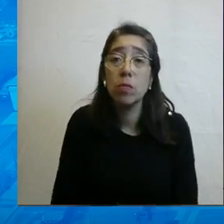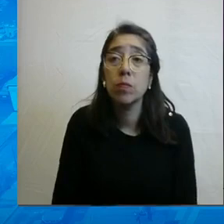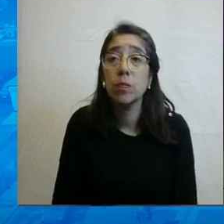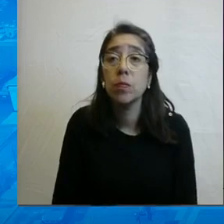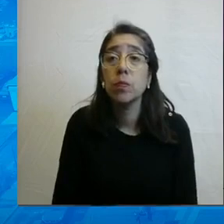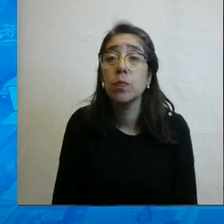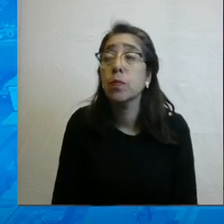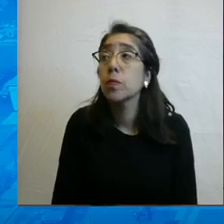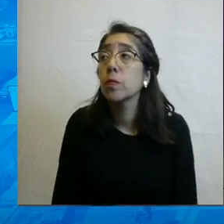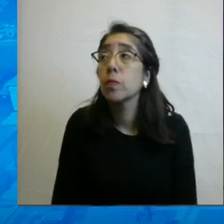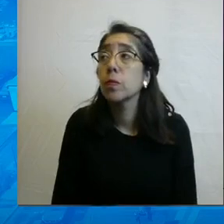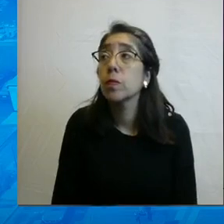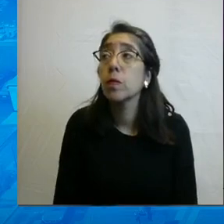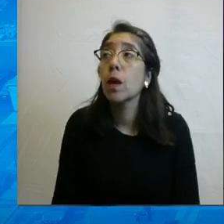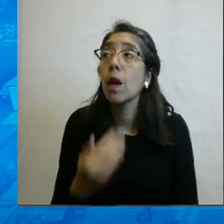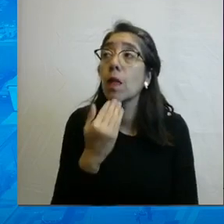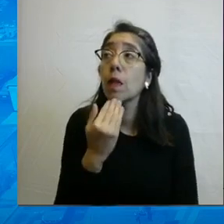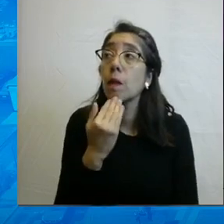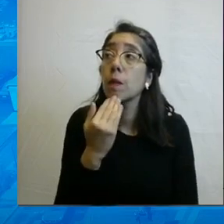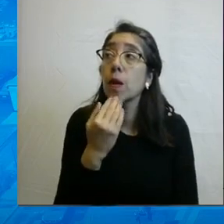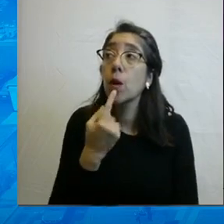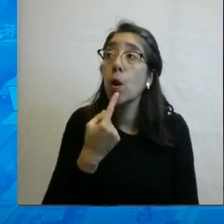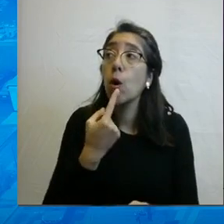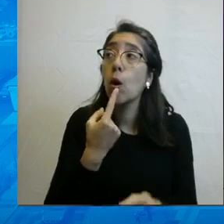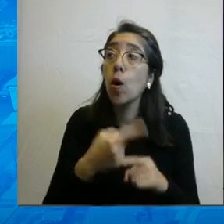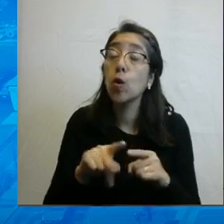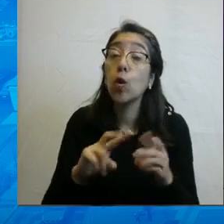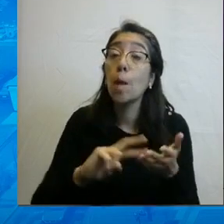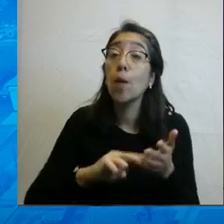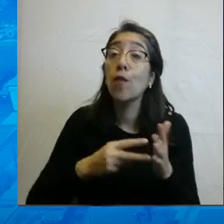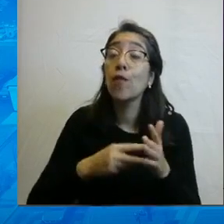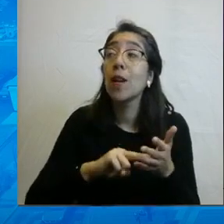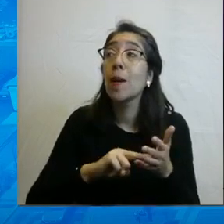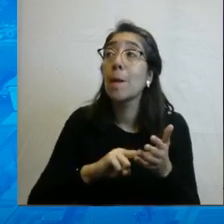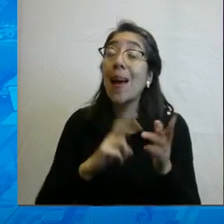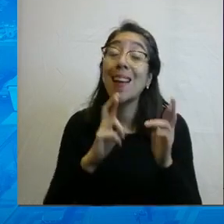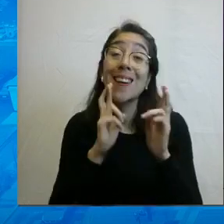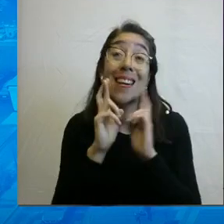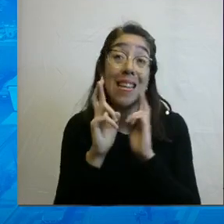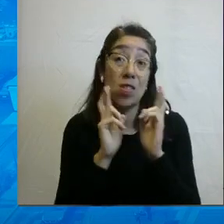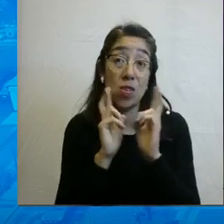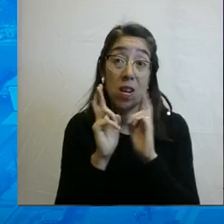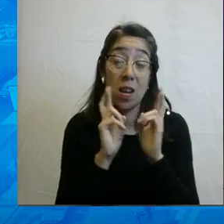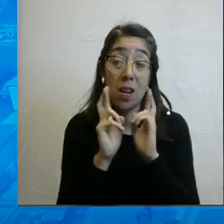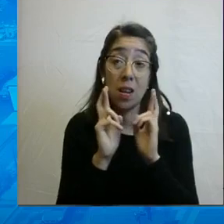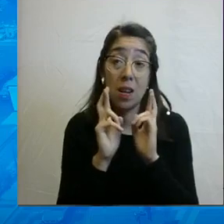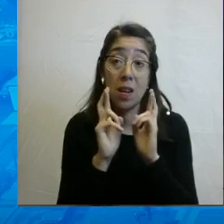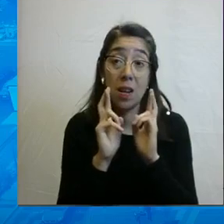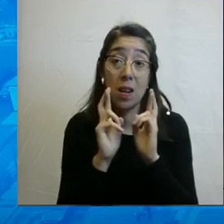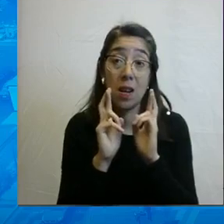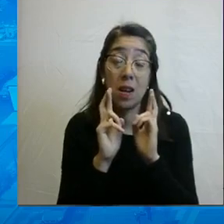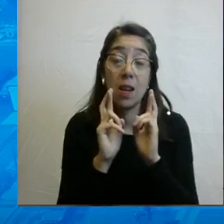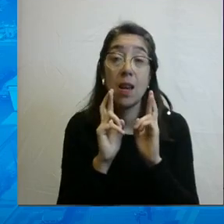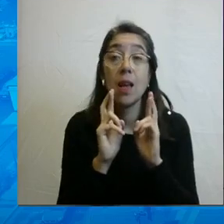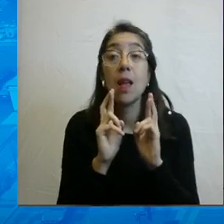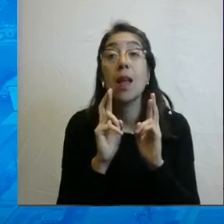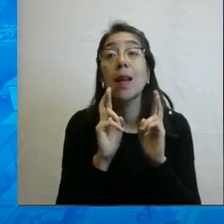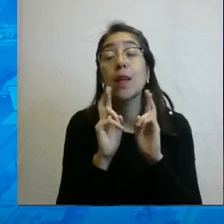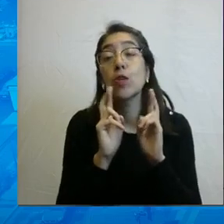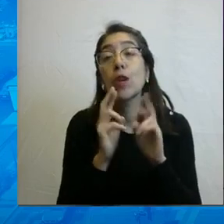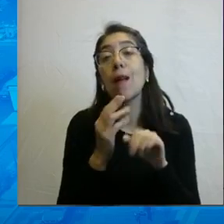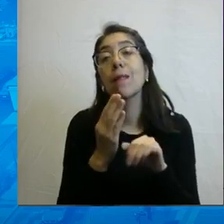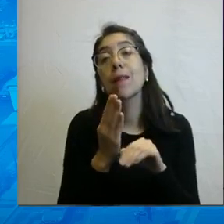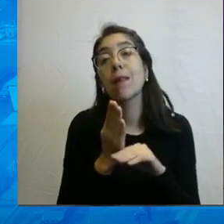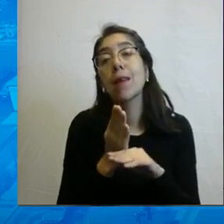El otro problema que tenemos también son los restaurantes. El restaurante tiene que pagar empleado, tiene que comprar